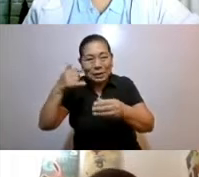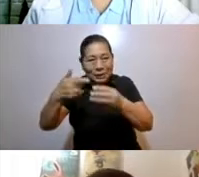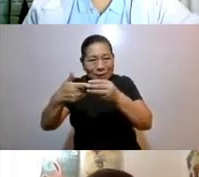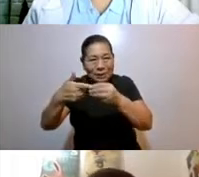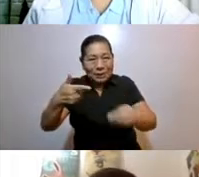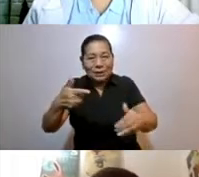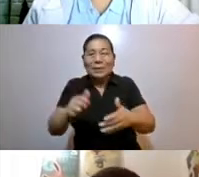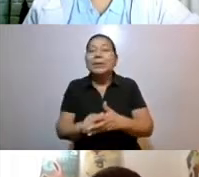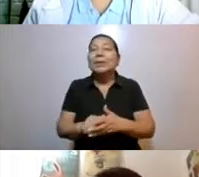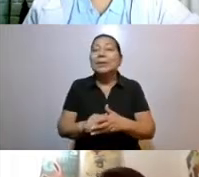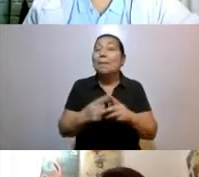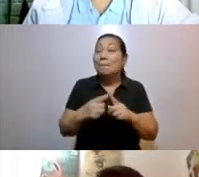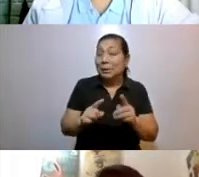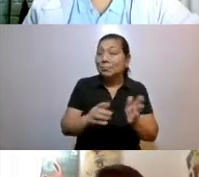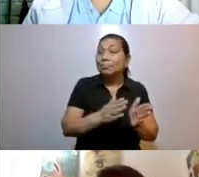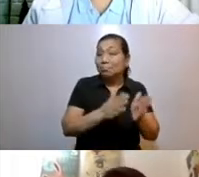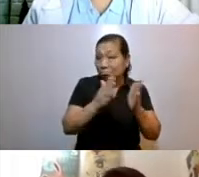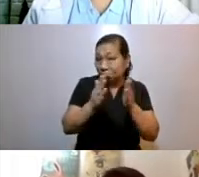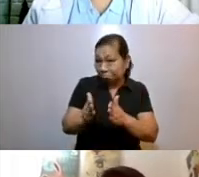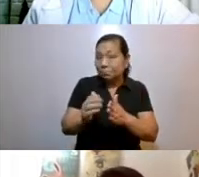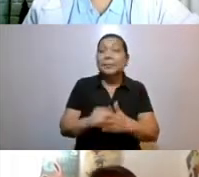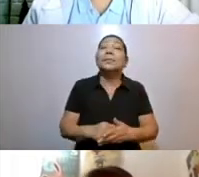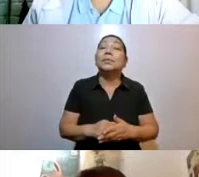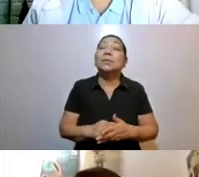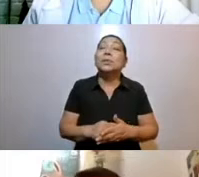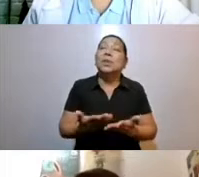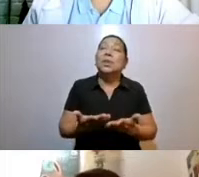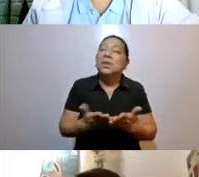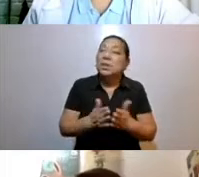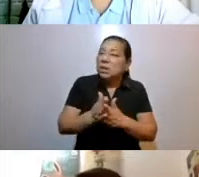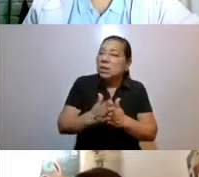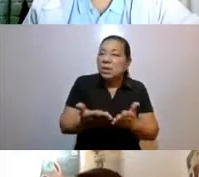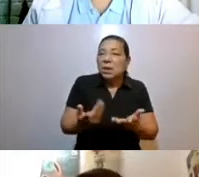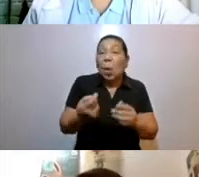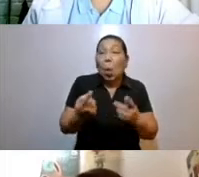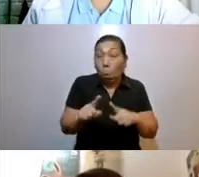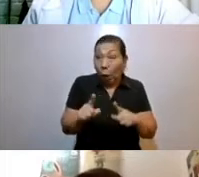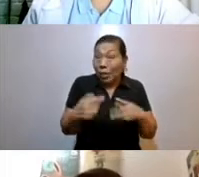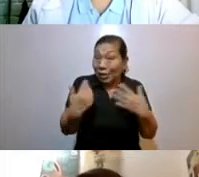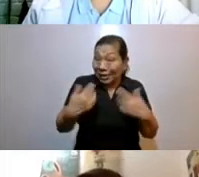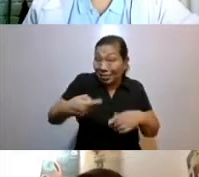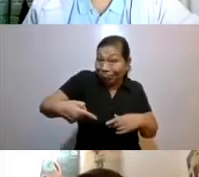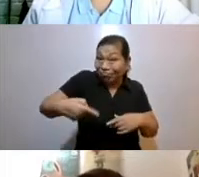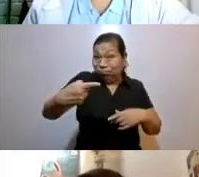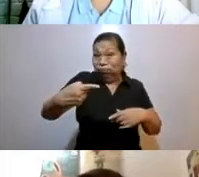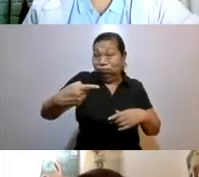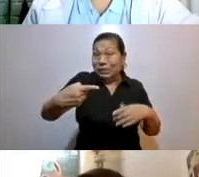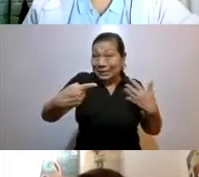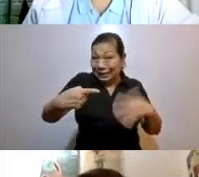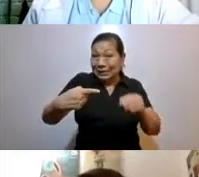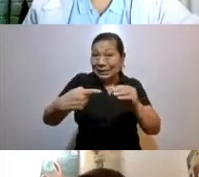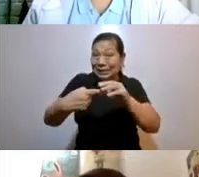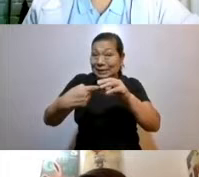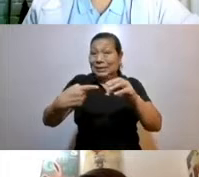uretra. Seguidamente viene una detumescencia, ¿no? O sea, esta erección